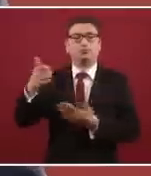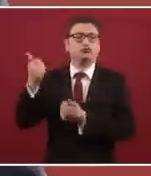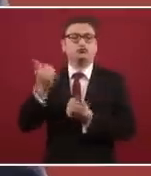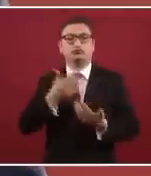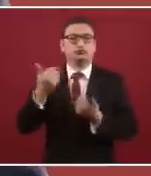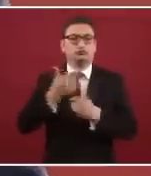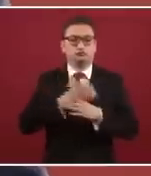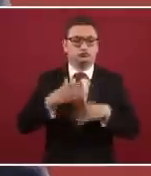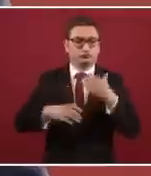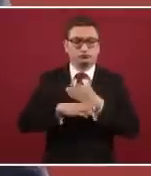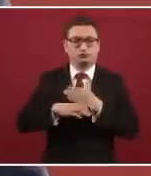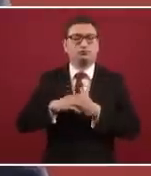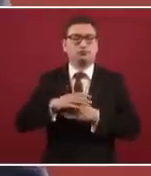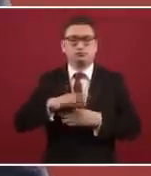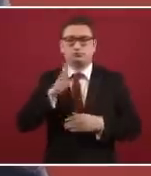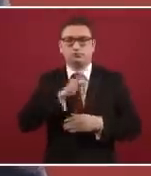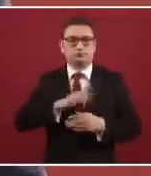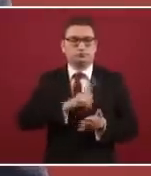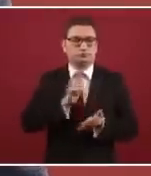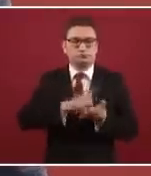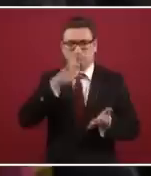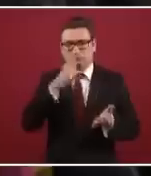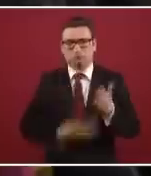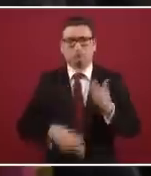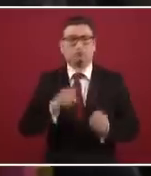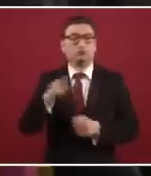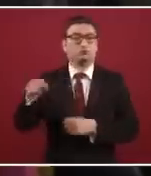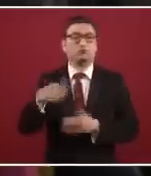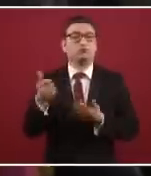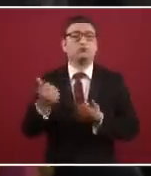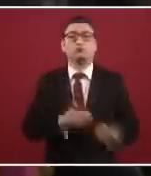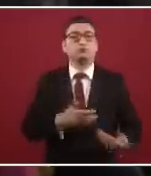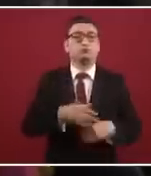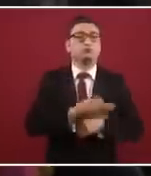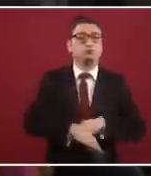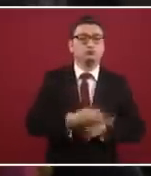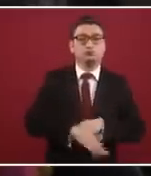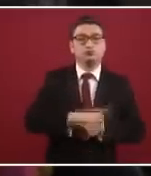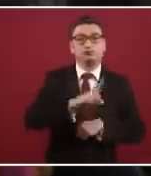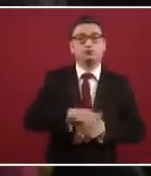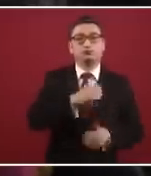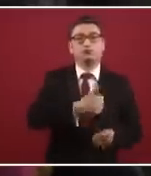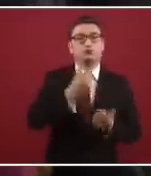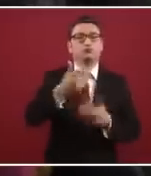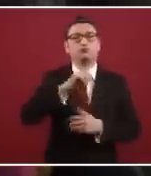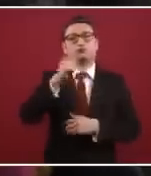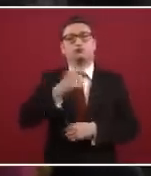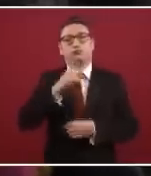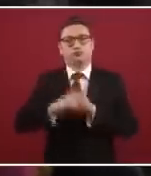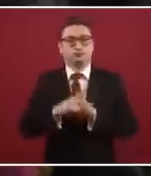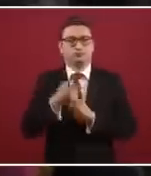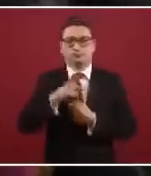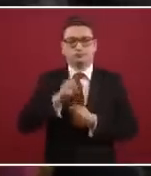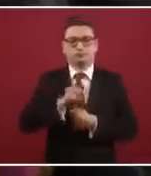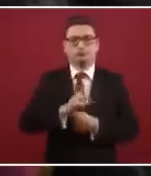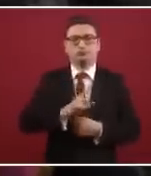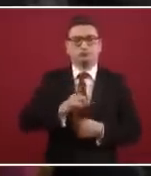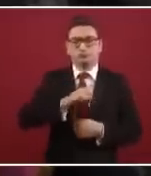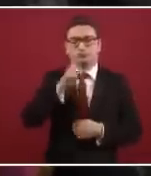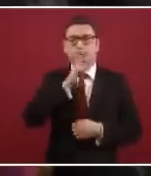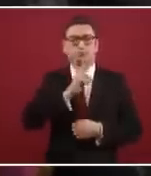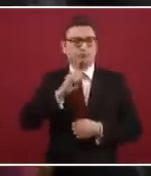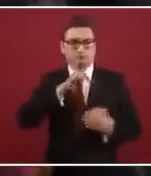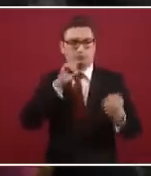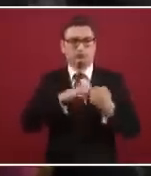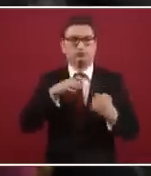ilegal, haciendo pasar que en realidad es algo temporal y después va a ir a otros países, pero no, entonces es una farsa, lo utilizan